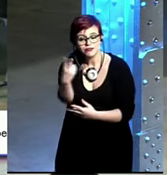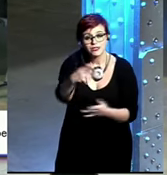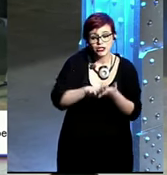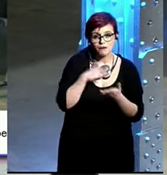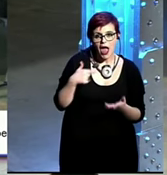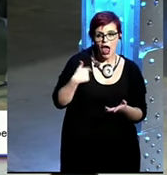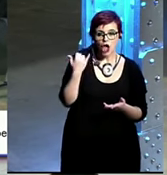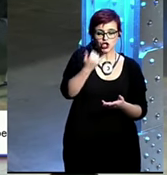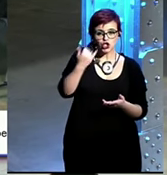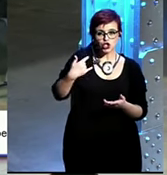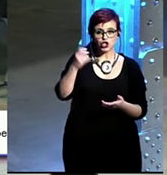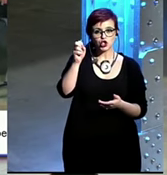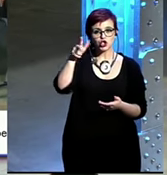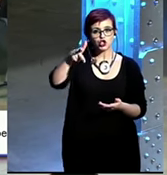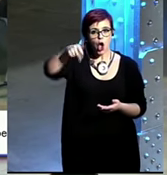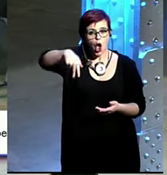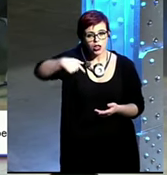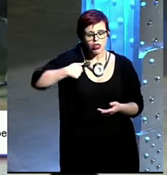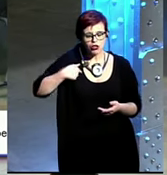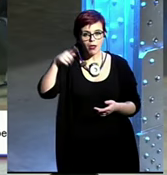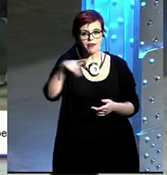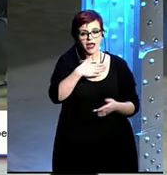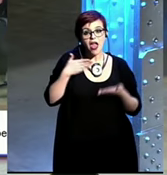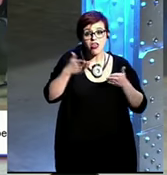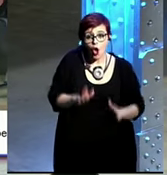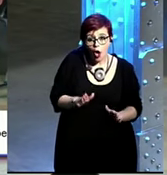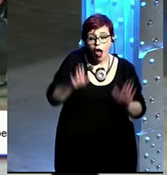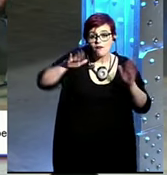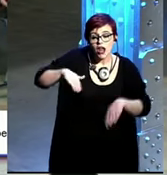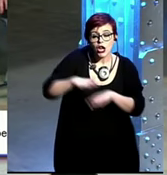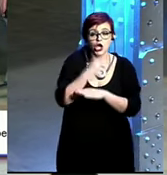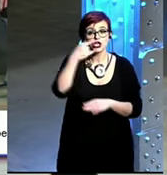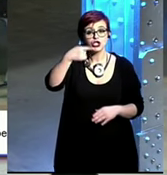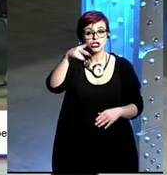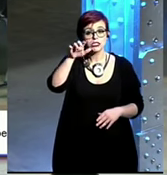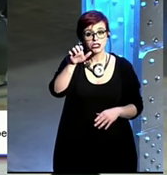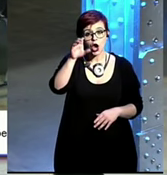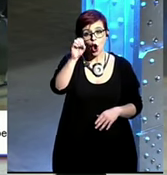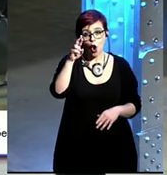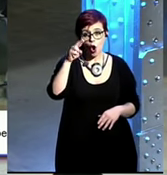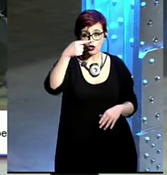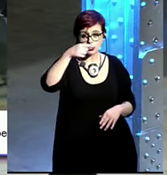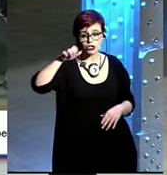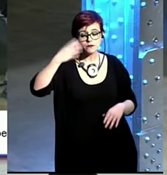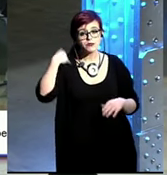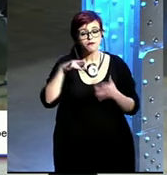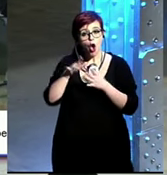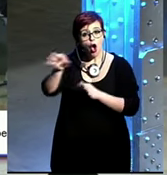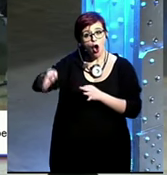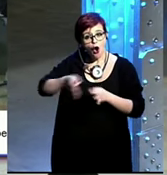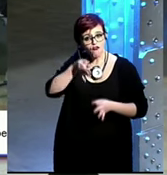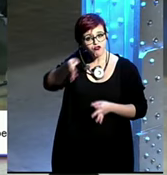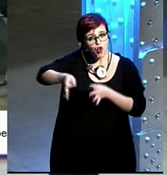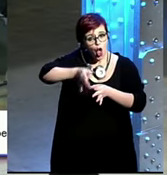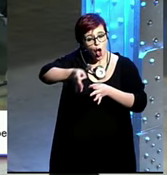yo también queríamos tener un hijo que estuviera con nosotros a tiempo completo, así que concebimos a nuestro hijo George. Yo soy el padre biológico, tuvimos una donante de óvulos,